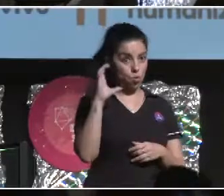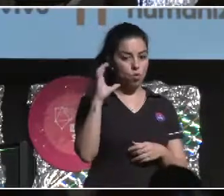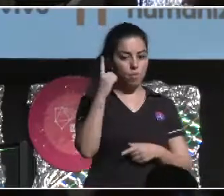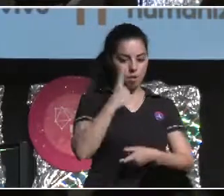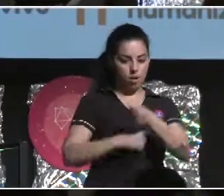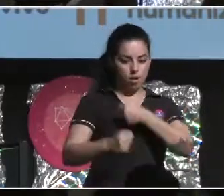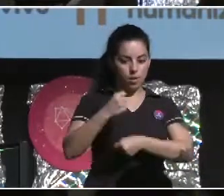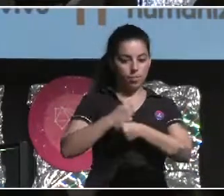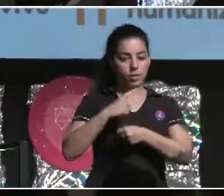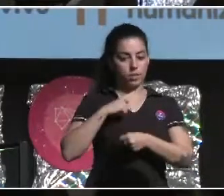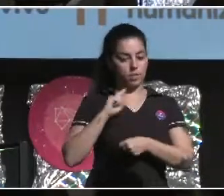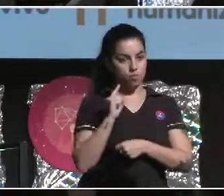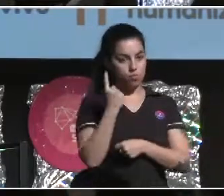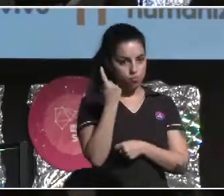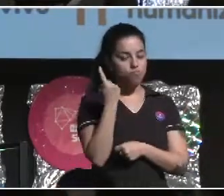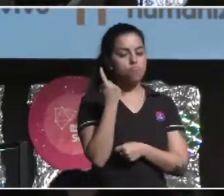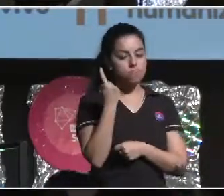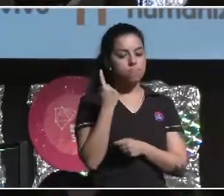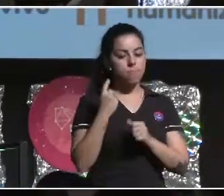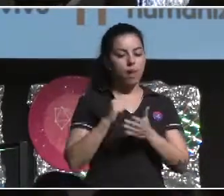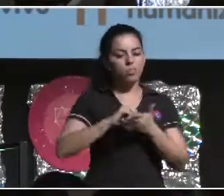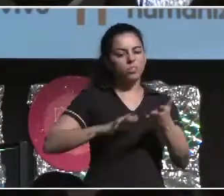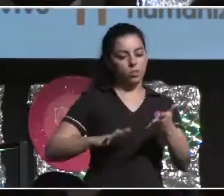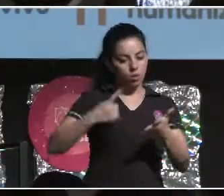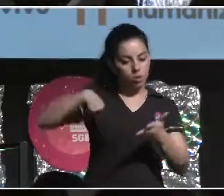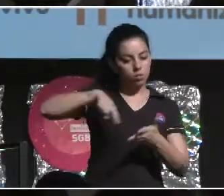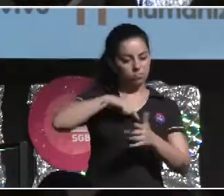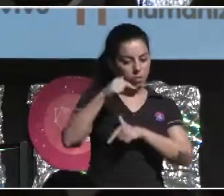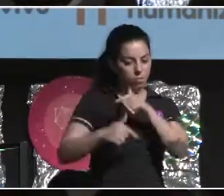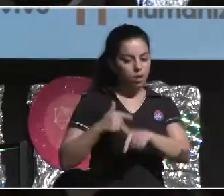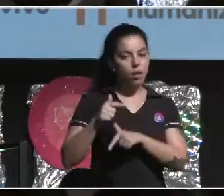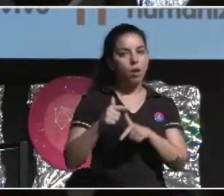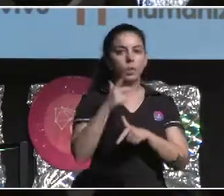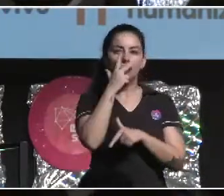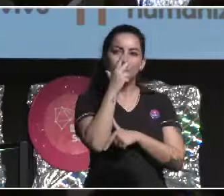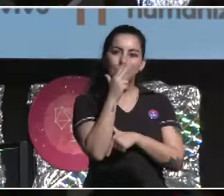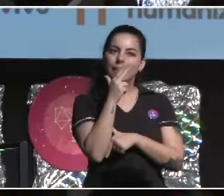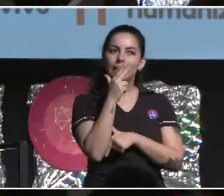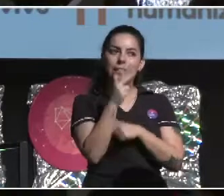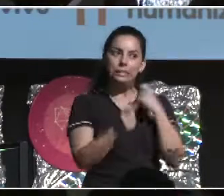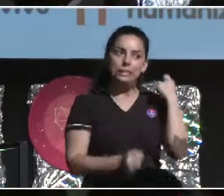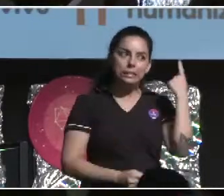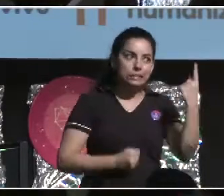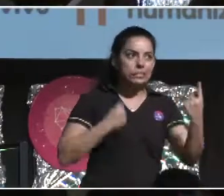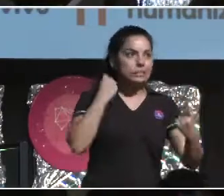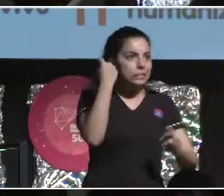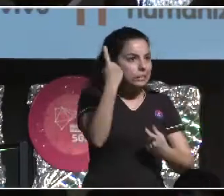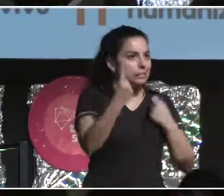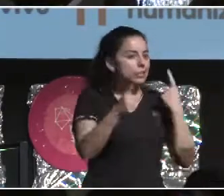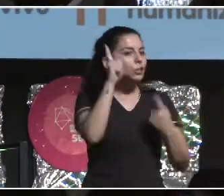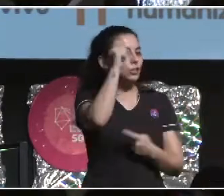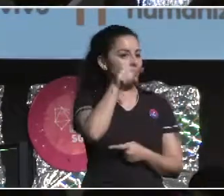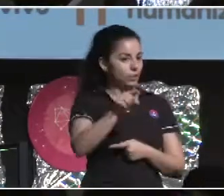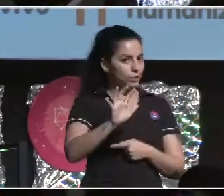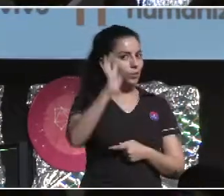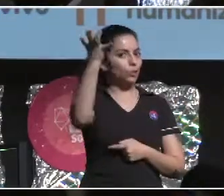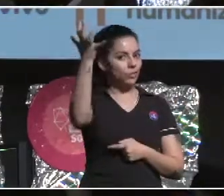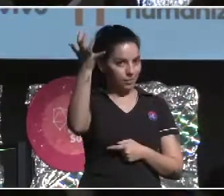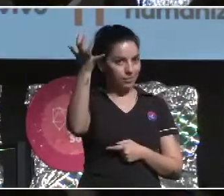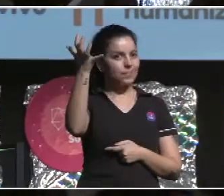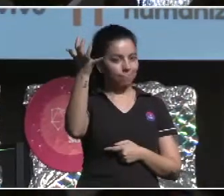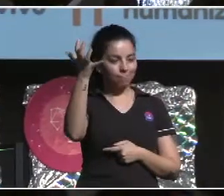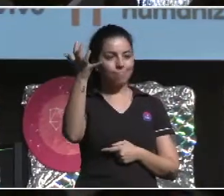pasado tuvimos un ejercicio que podemos decir que es poco frecuente que ocurre y es único en su tipo